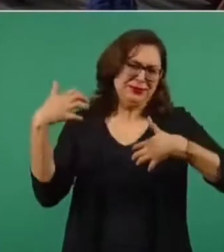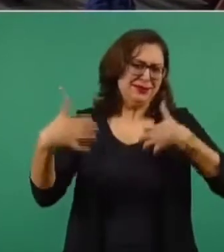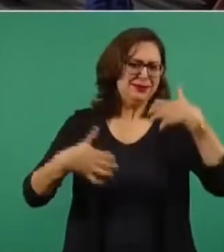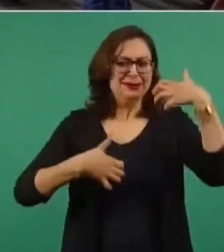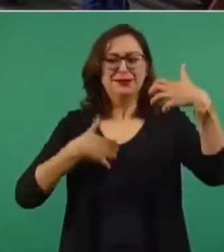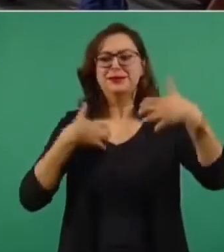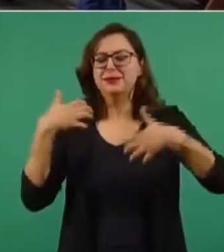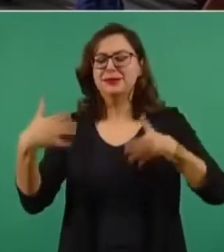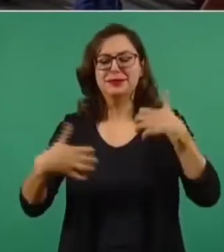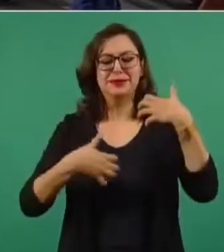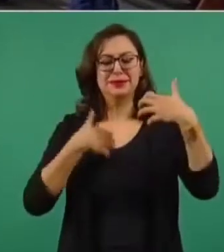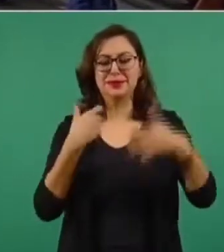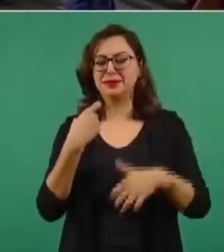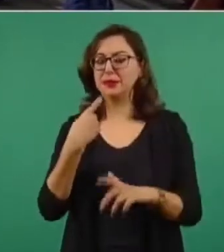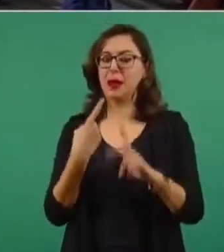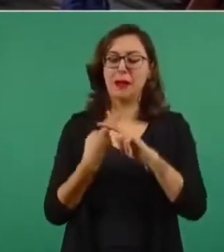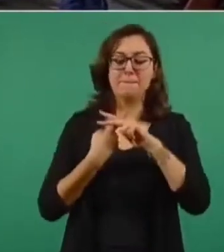a